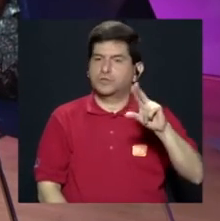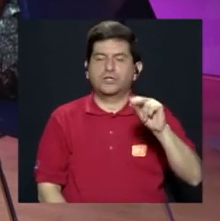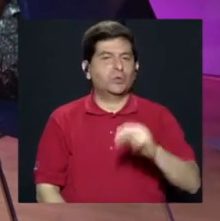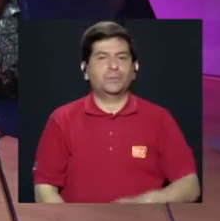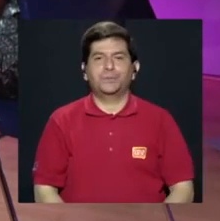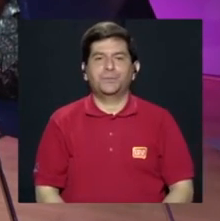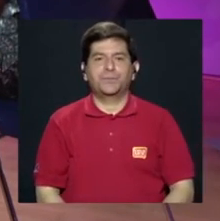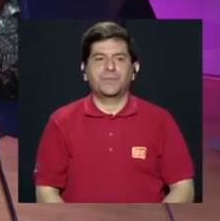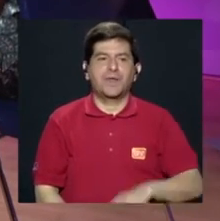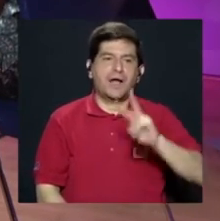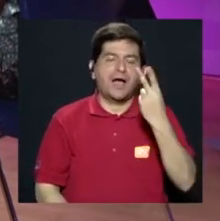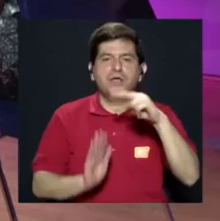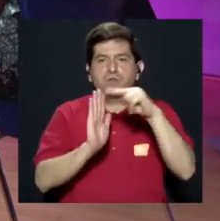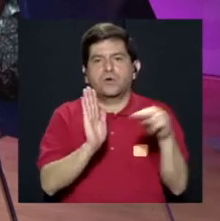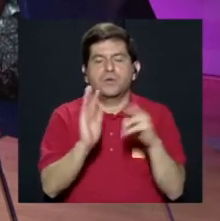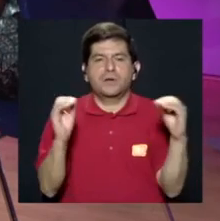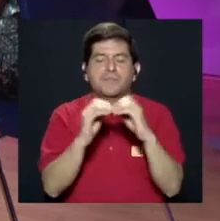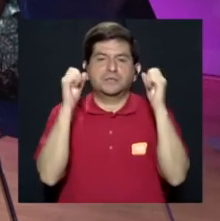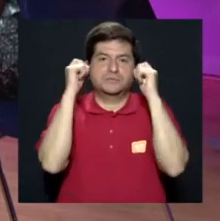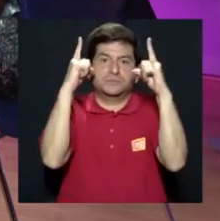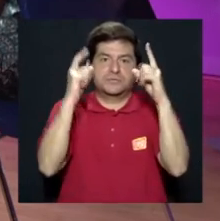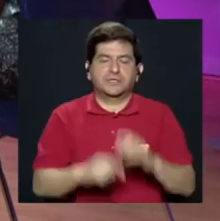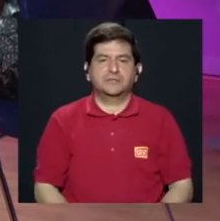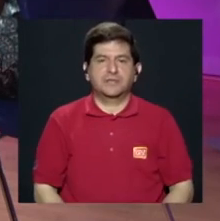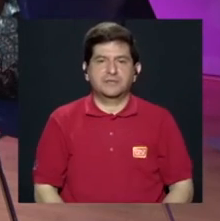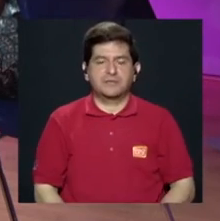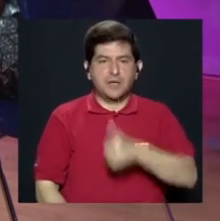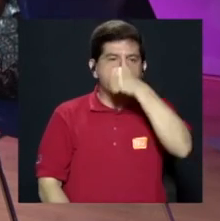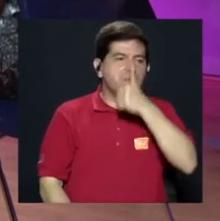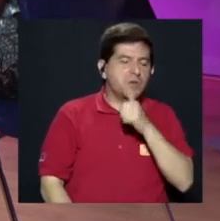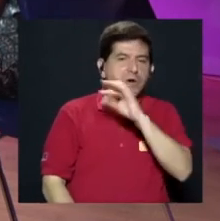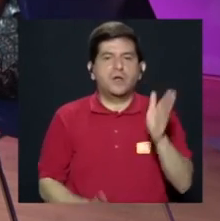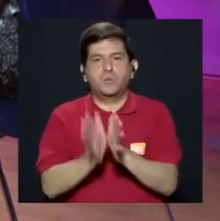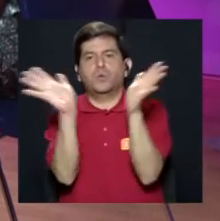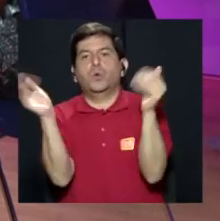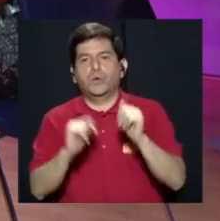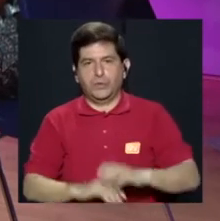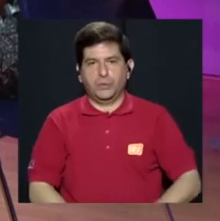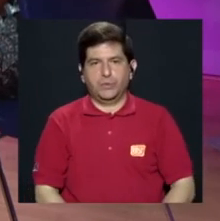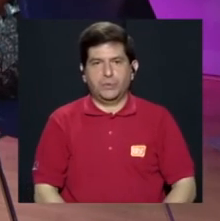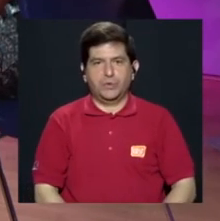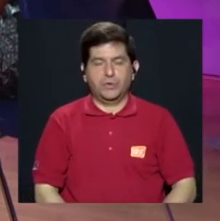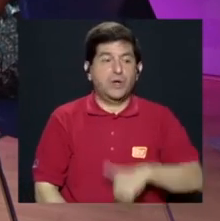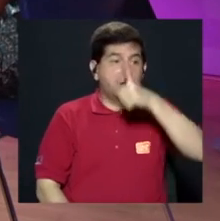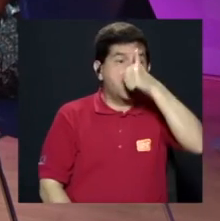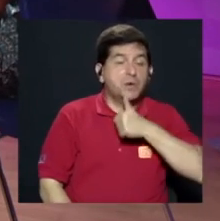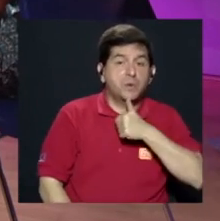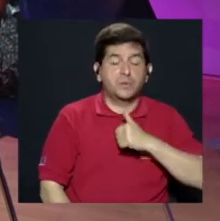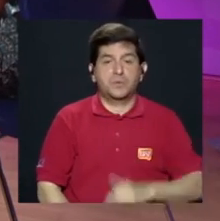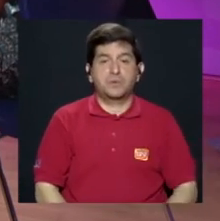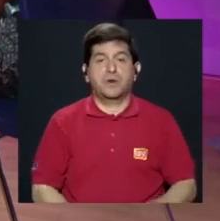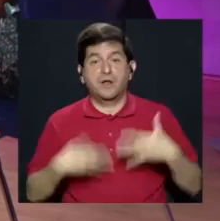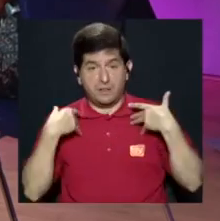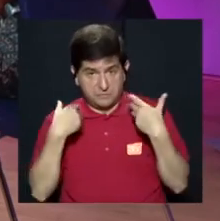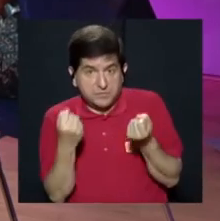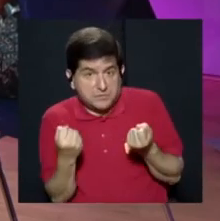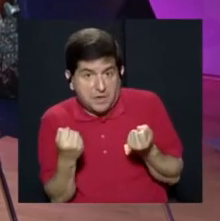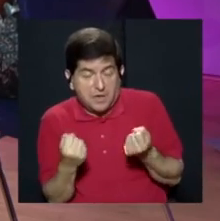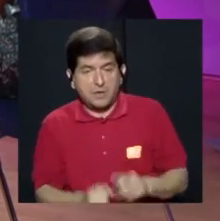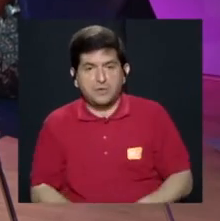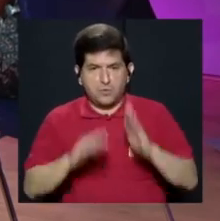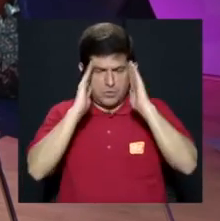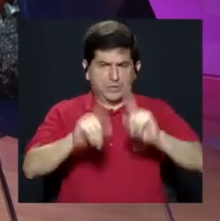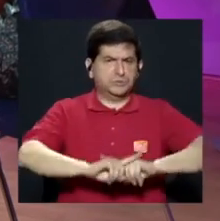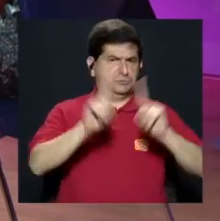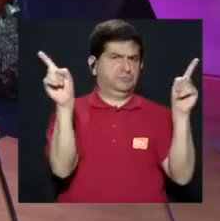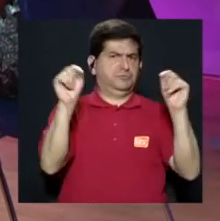Por supuesto, hay otro doble estándar mucho más impresionante, que es el de lo privado y lo público, ¿verdad? En el ámbito privado de salud, el abordaje es